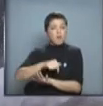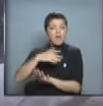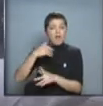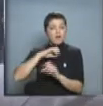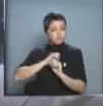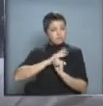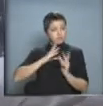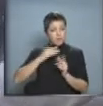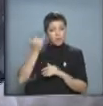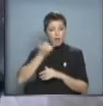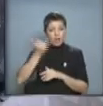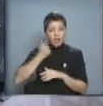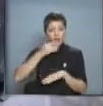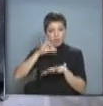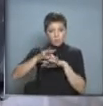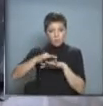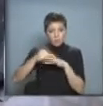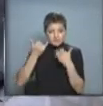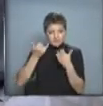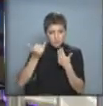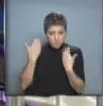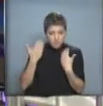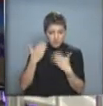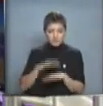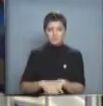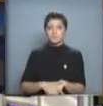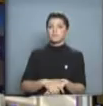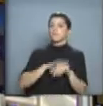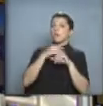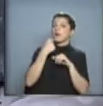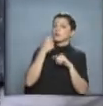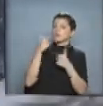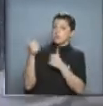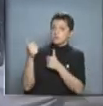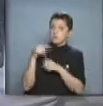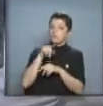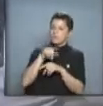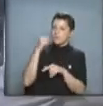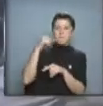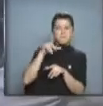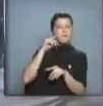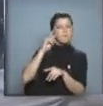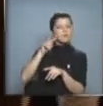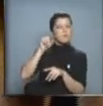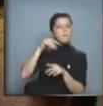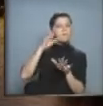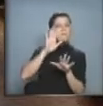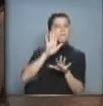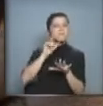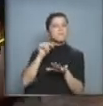estás demostrando que estás dispuesto a arriesgarte para eso. Te la jugás. Creo, sí. ¿Tú tienes cara de que va a ser un buen padre de familia,